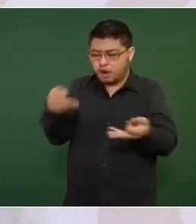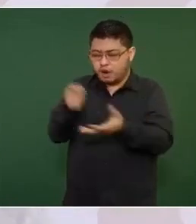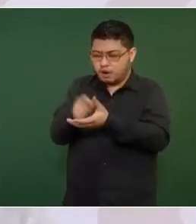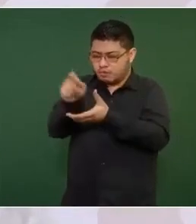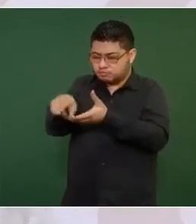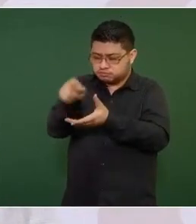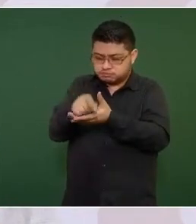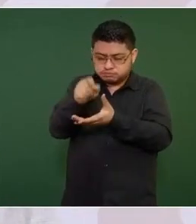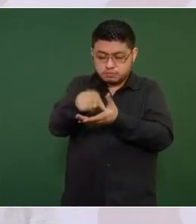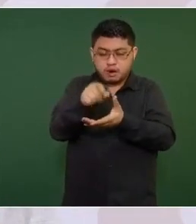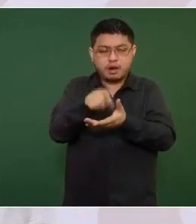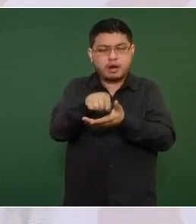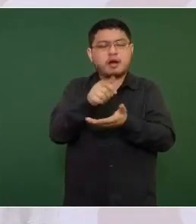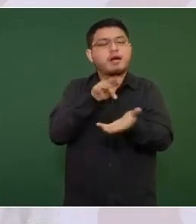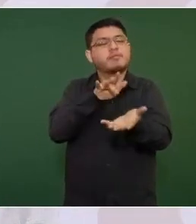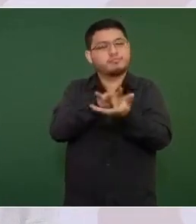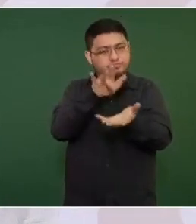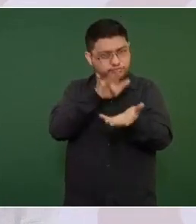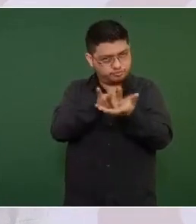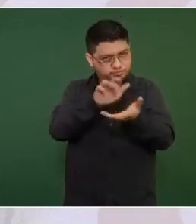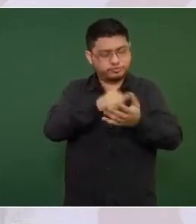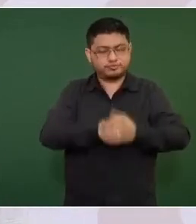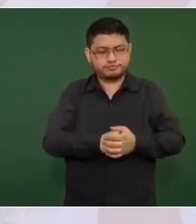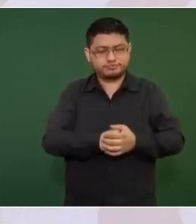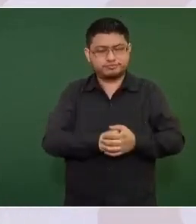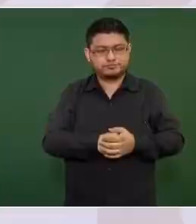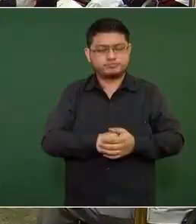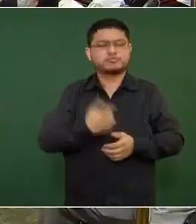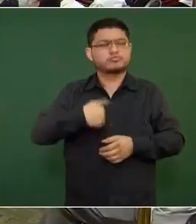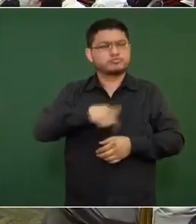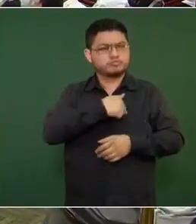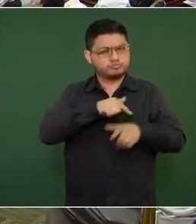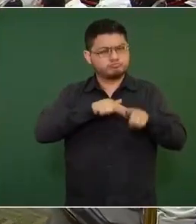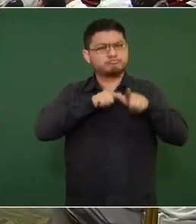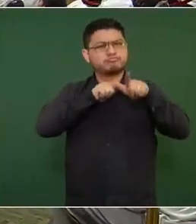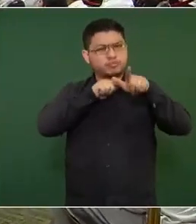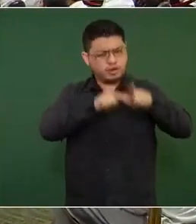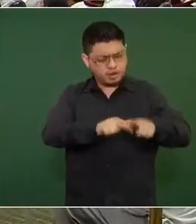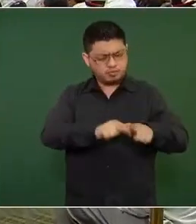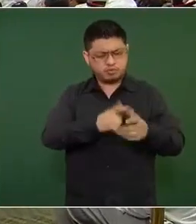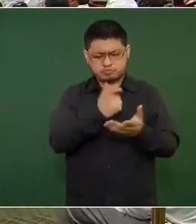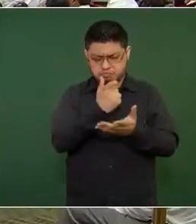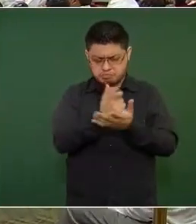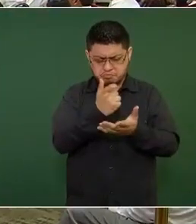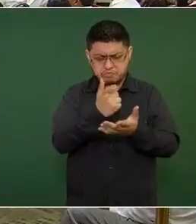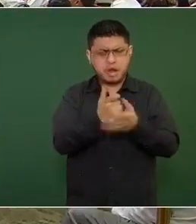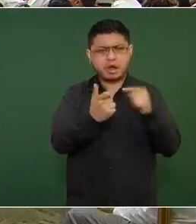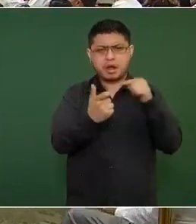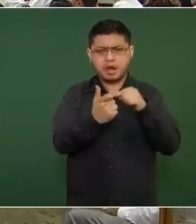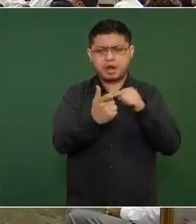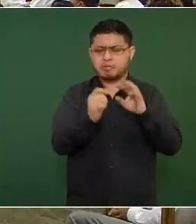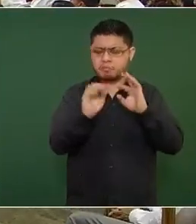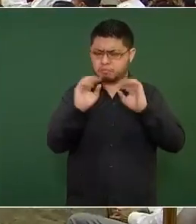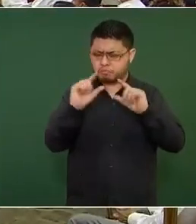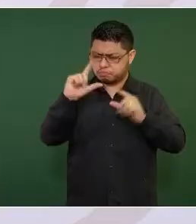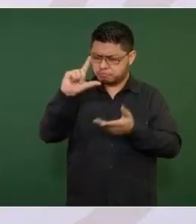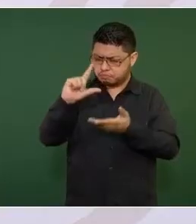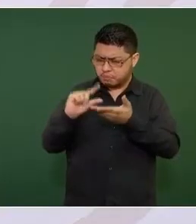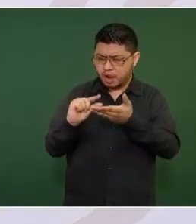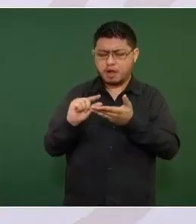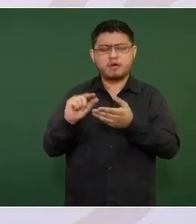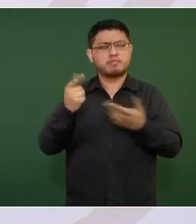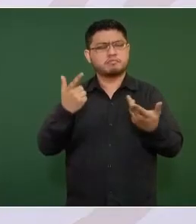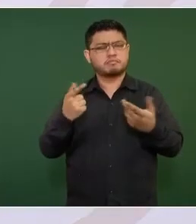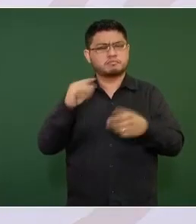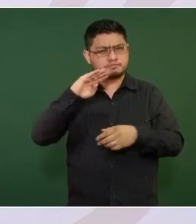del país. Continuamos manteniendo precios de garantía para el maíz, el frijol, el